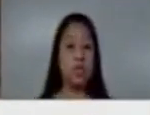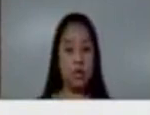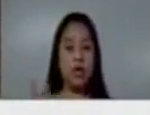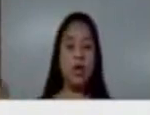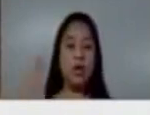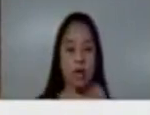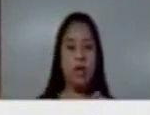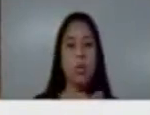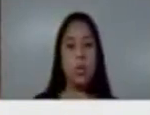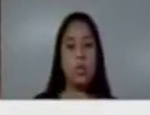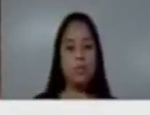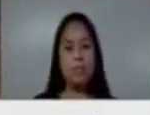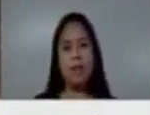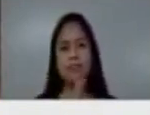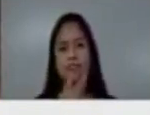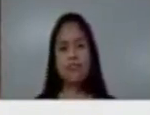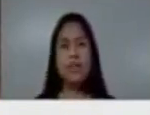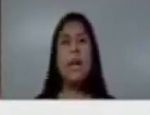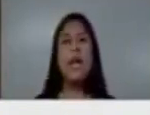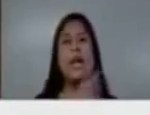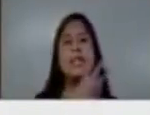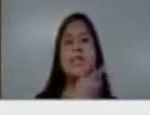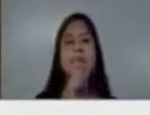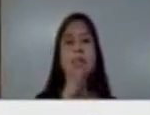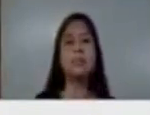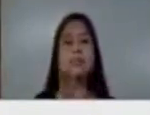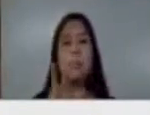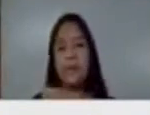para continuar conociendo detalles de esta